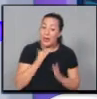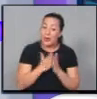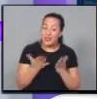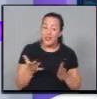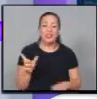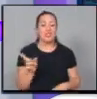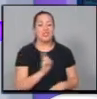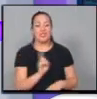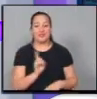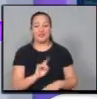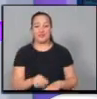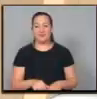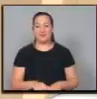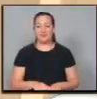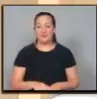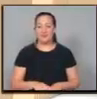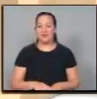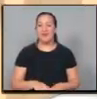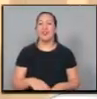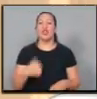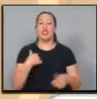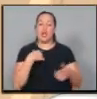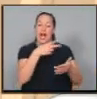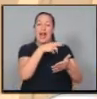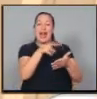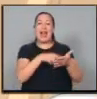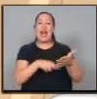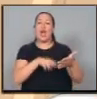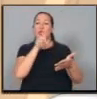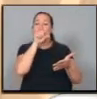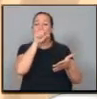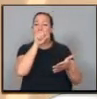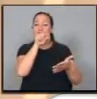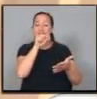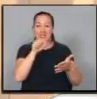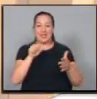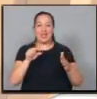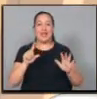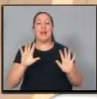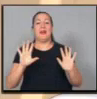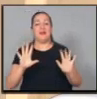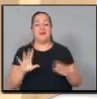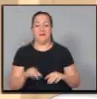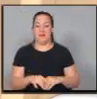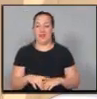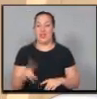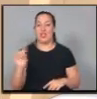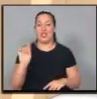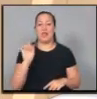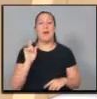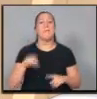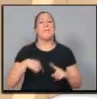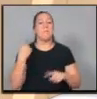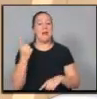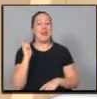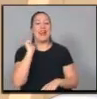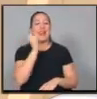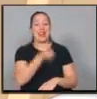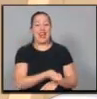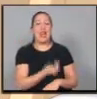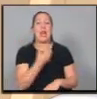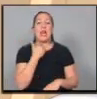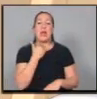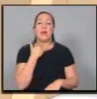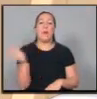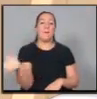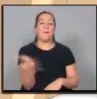no traje. No te traje. Yo agrodis lo leo por Twitter, porque no trae. No regala mañana, libros. No regala libros. Mañana voy a traer un libro para todos. O